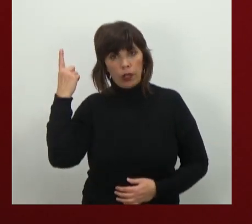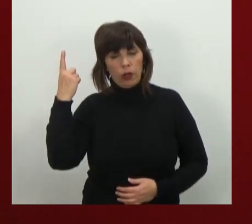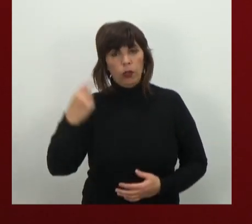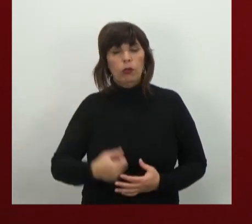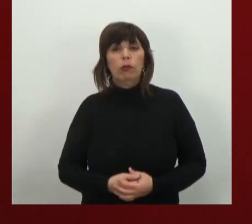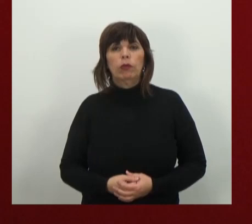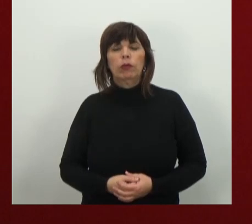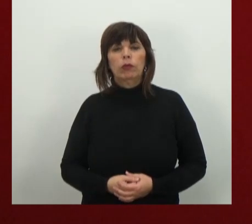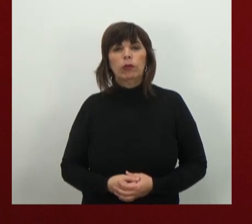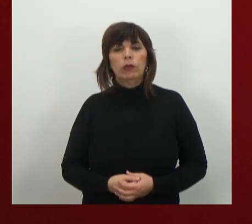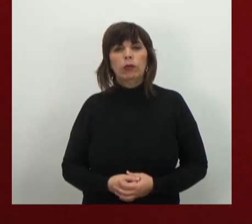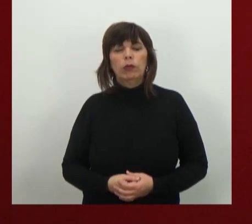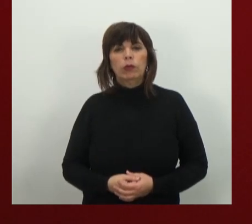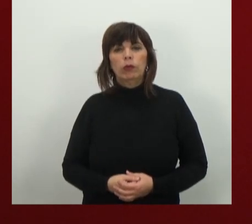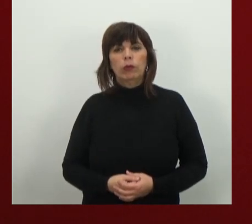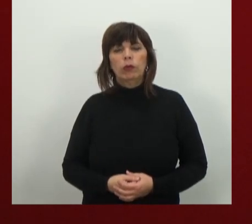nunca